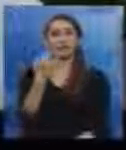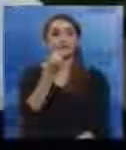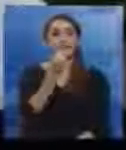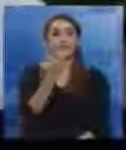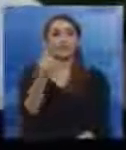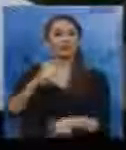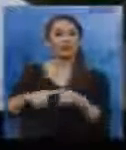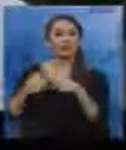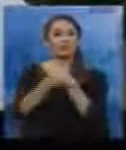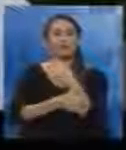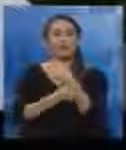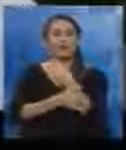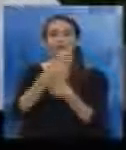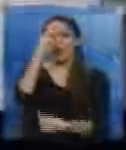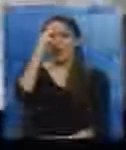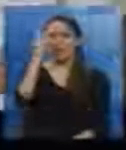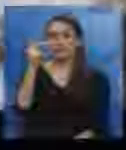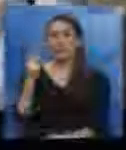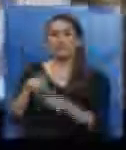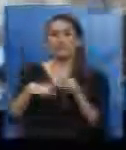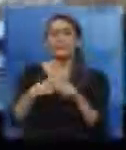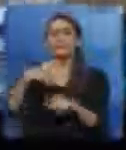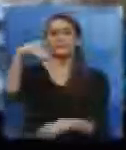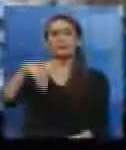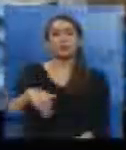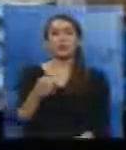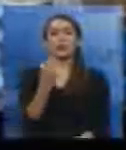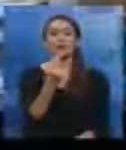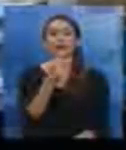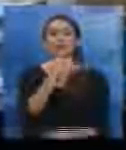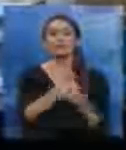jefes de Estado de países árabes y 12 de Sudamérica.